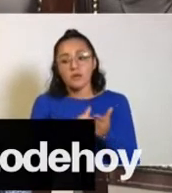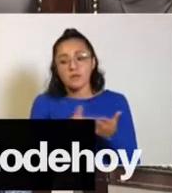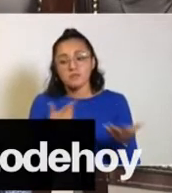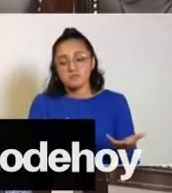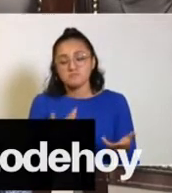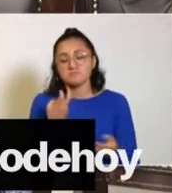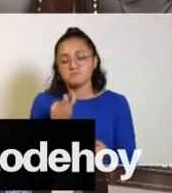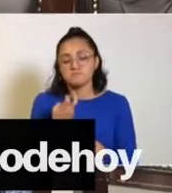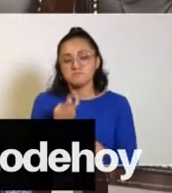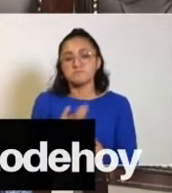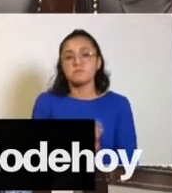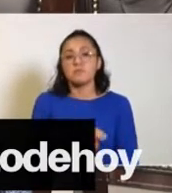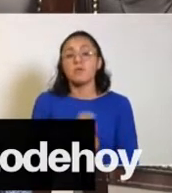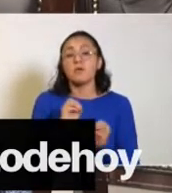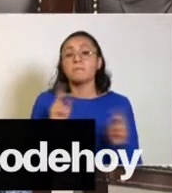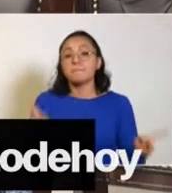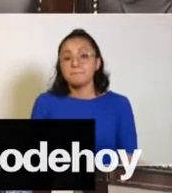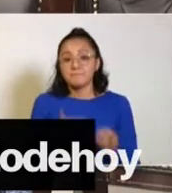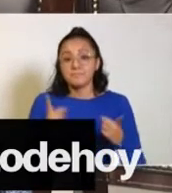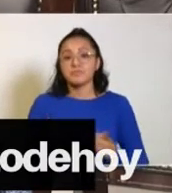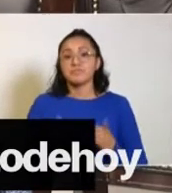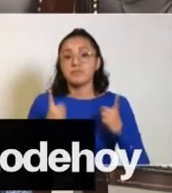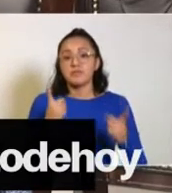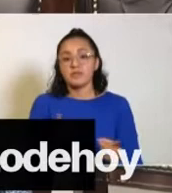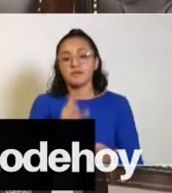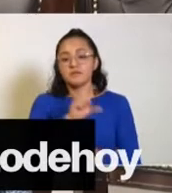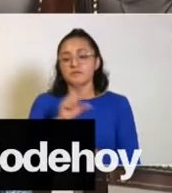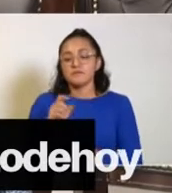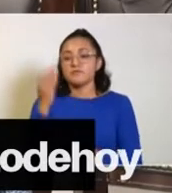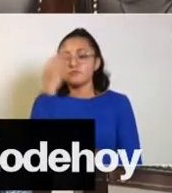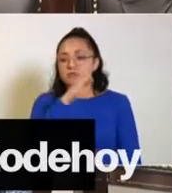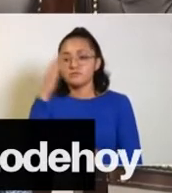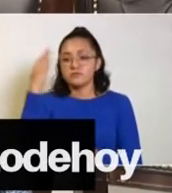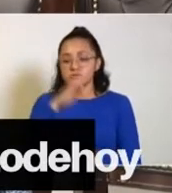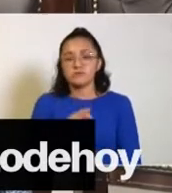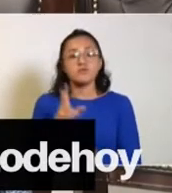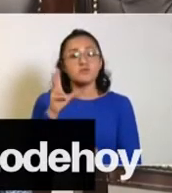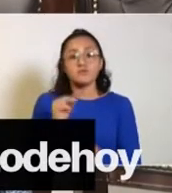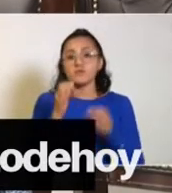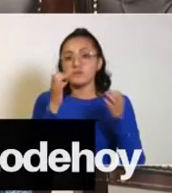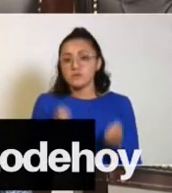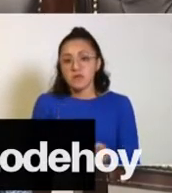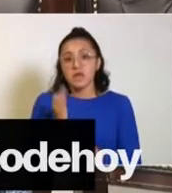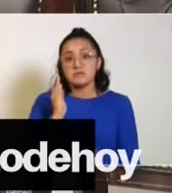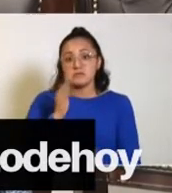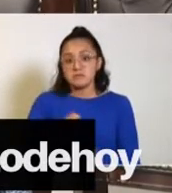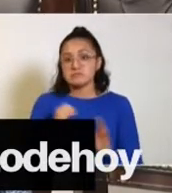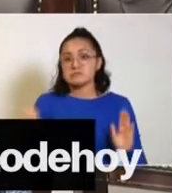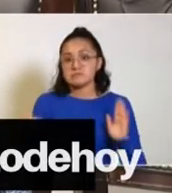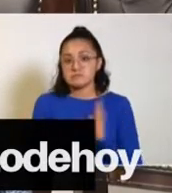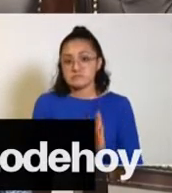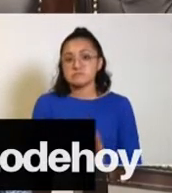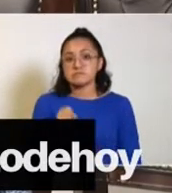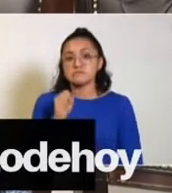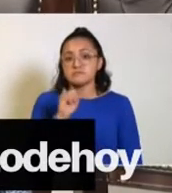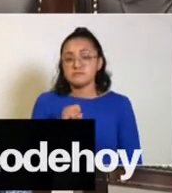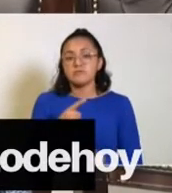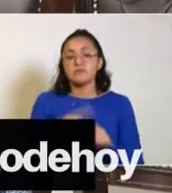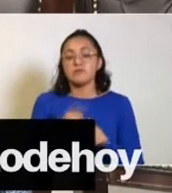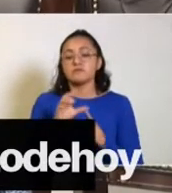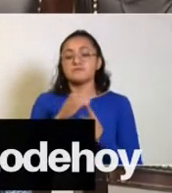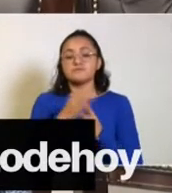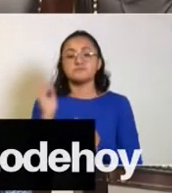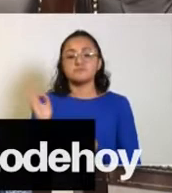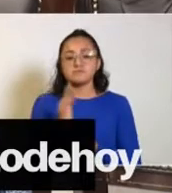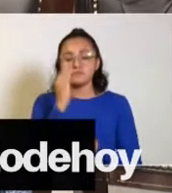lugar oa las que vendan y entren en sustancias falsas que no estén autorizadas o aquellas que no estén autorizadas por la comisión